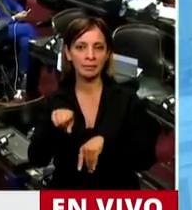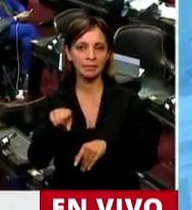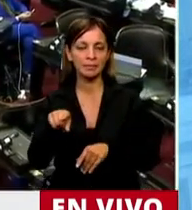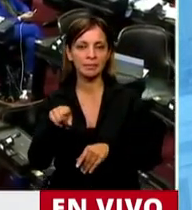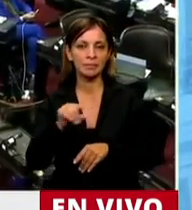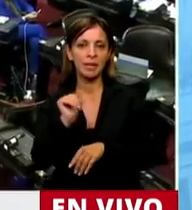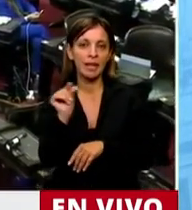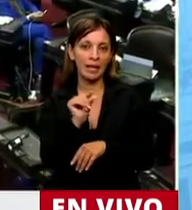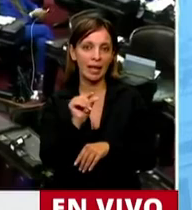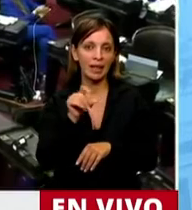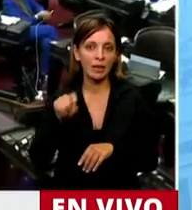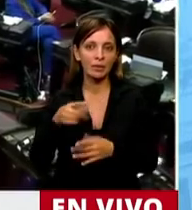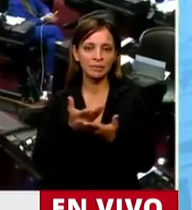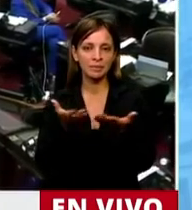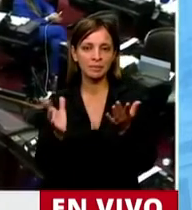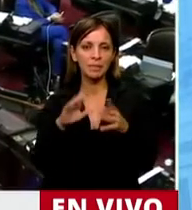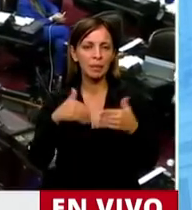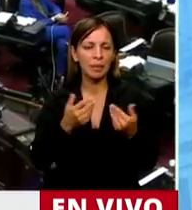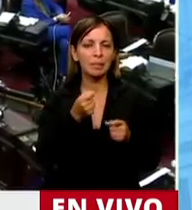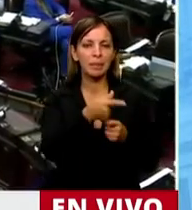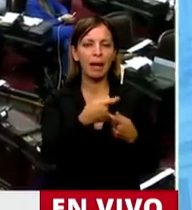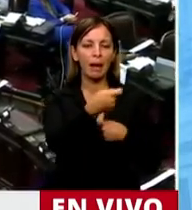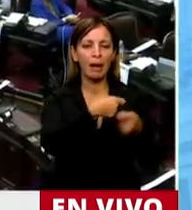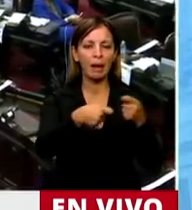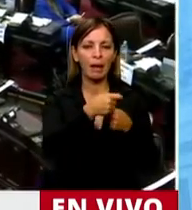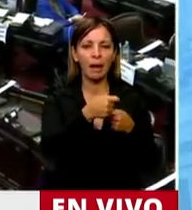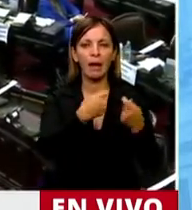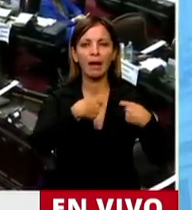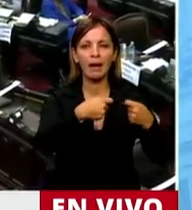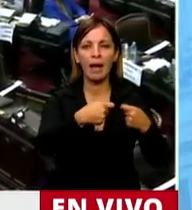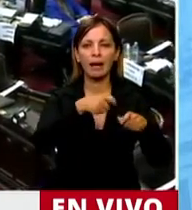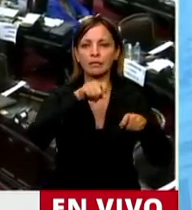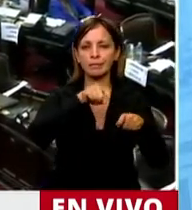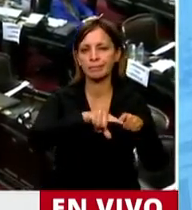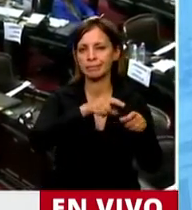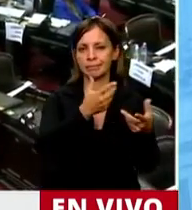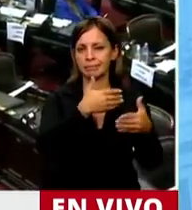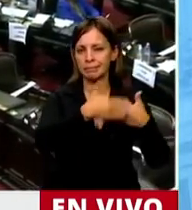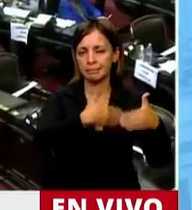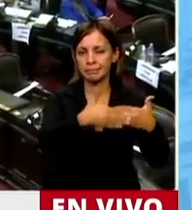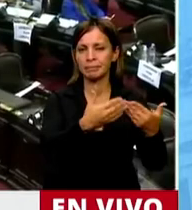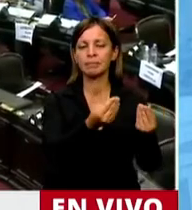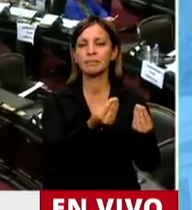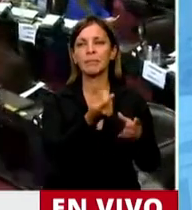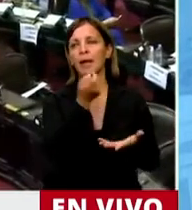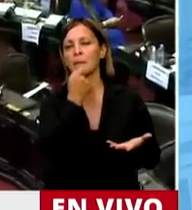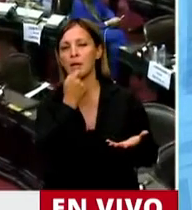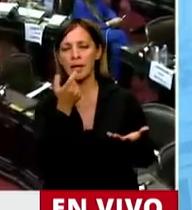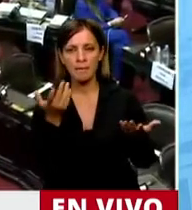uso del crédito público para financiar gastos operativos, gastos de funcionamiento, como pueden ser, por